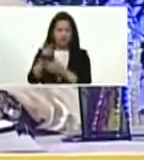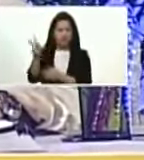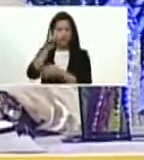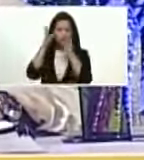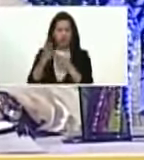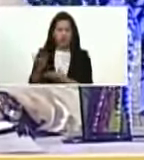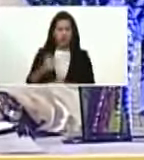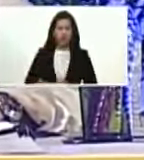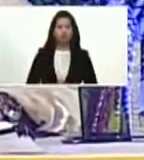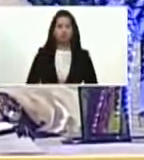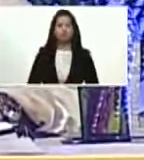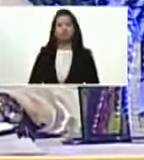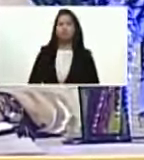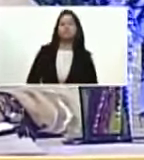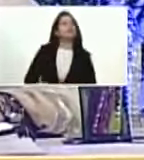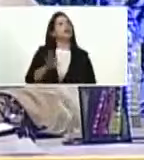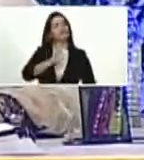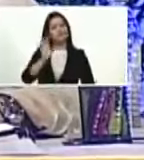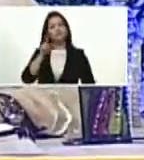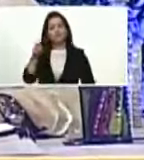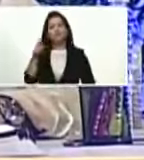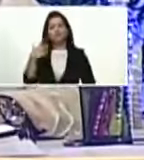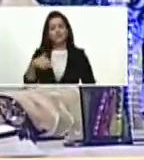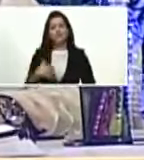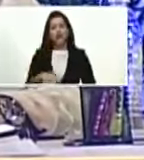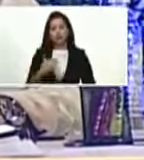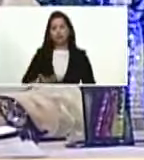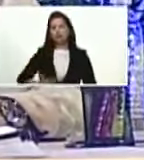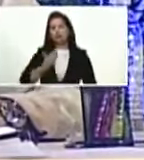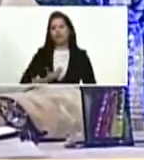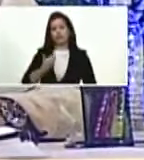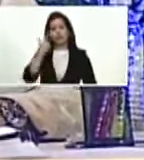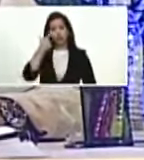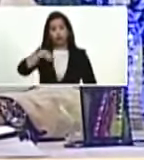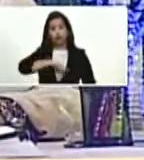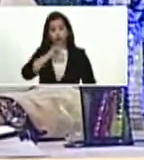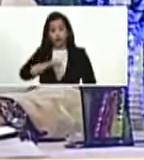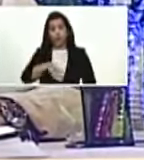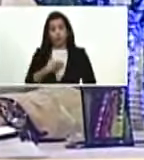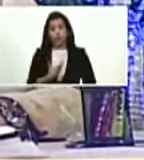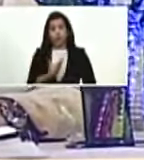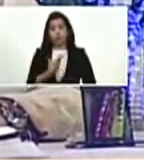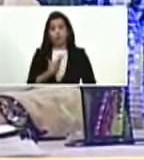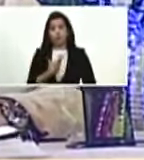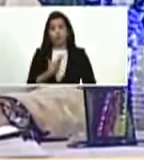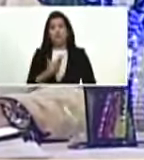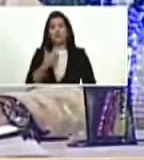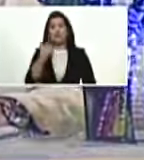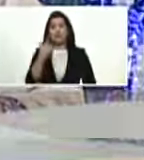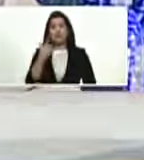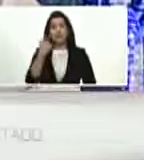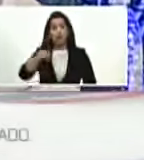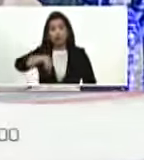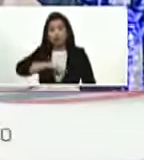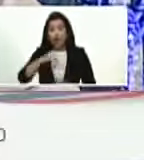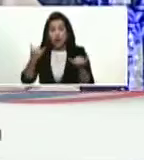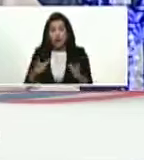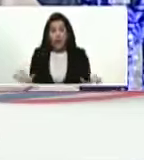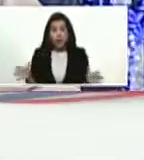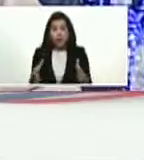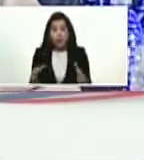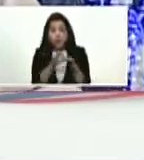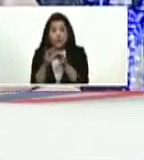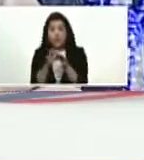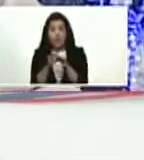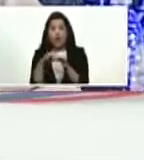hermanas. Esto tiene una de las cosas más importantes que nosotros podemos. Es que este músculo, este poder económico que